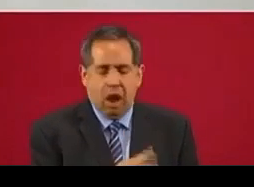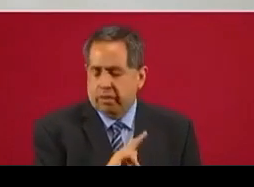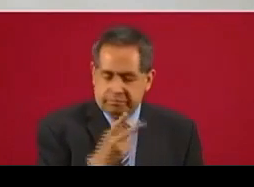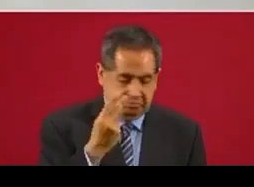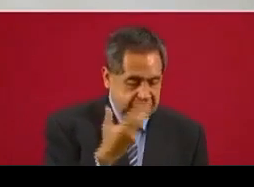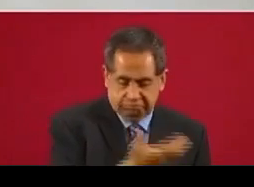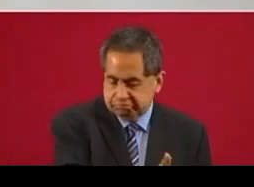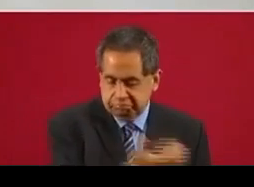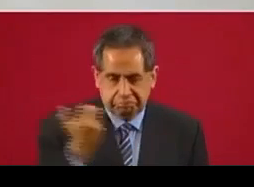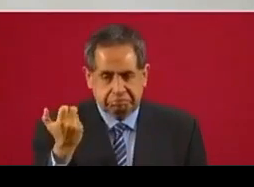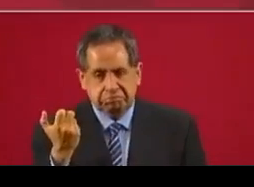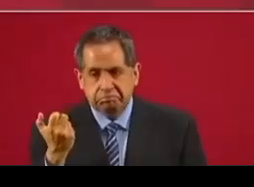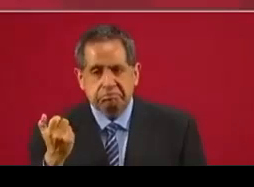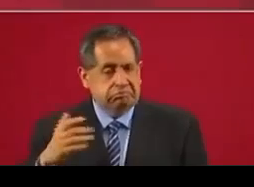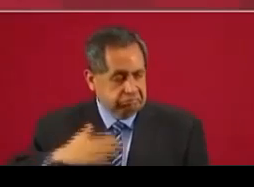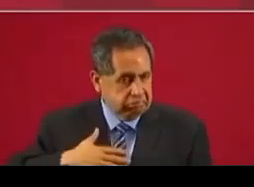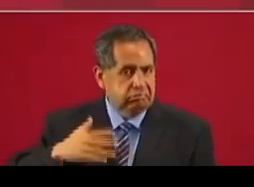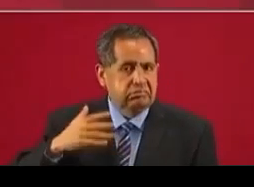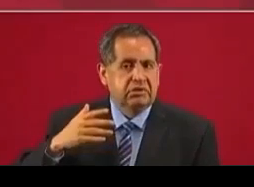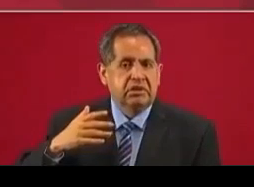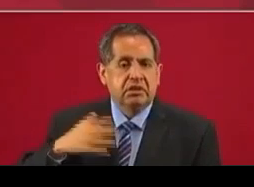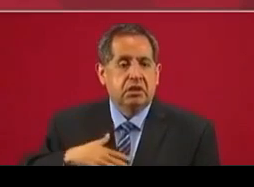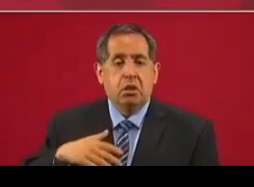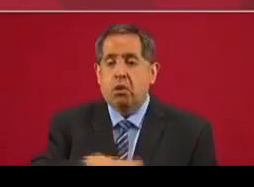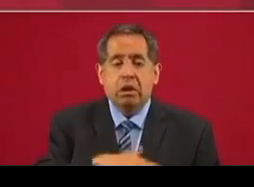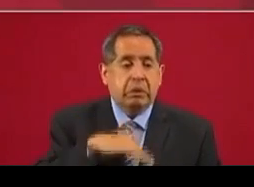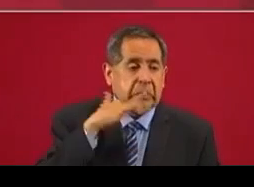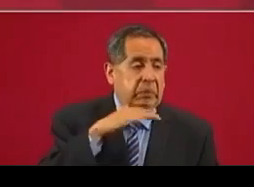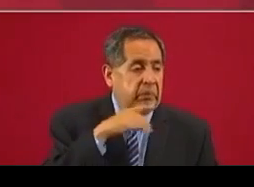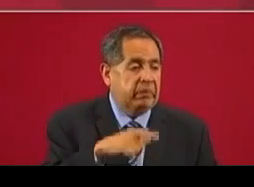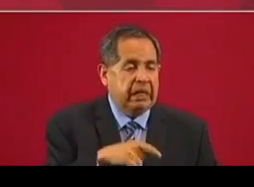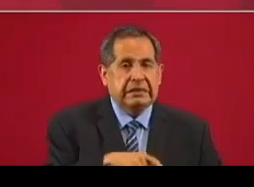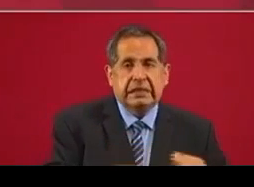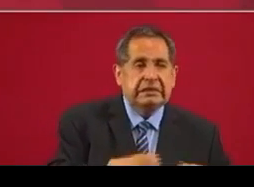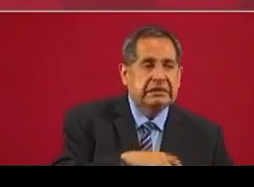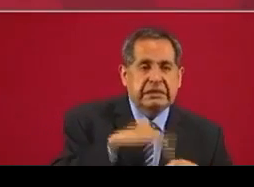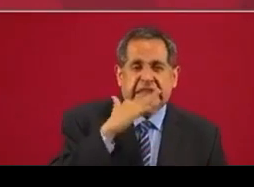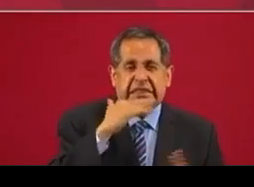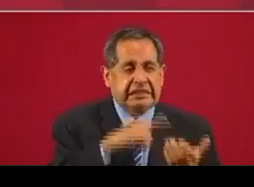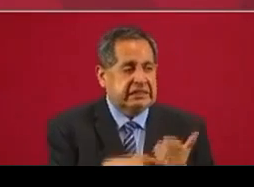lo que se obtuvo de manera ilegal